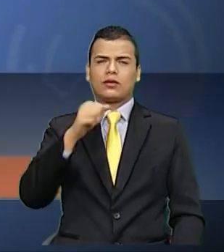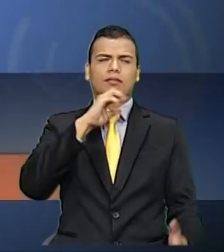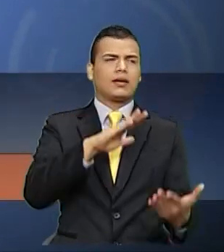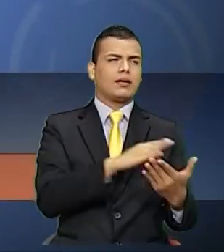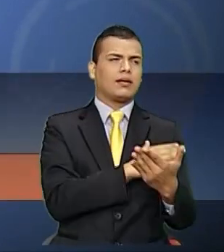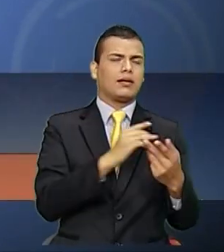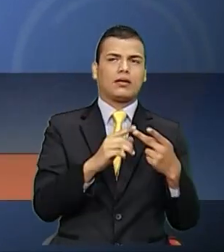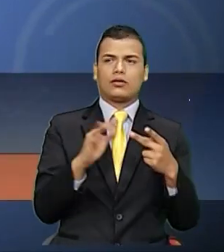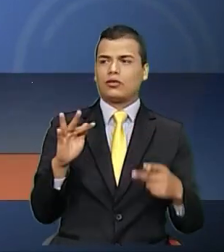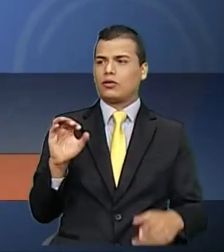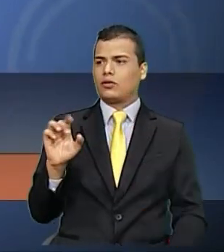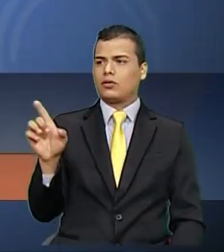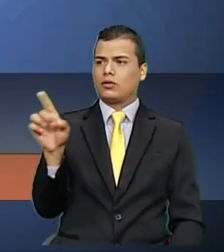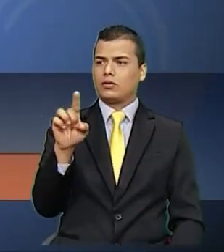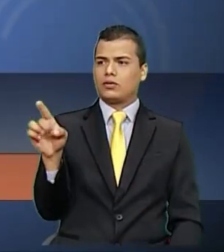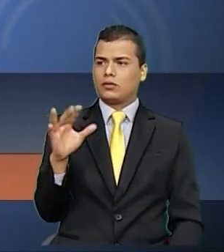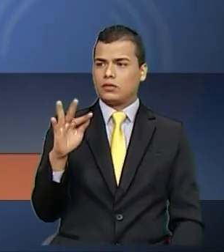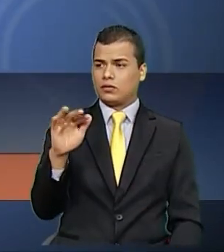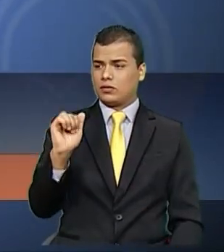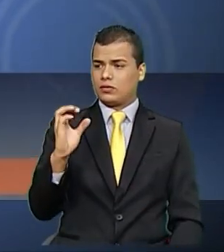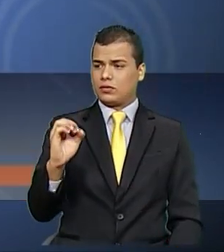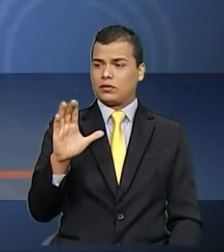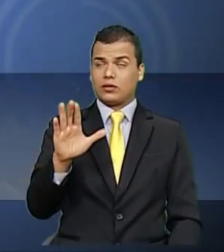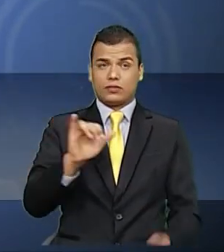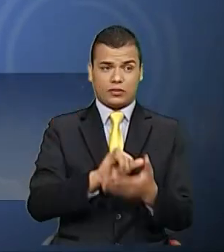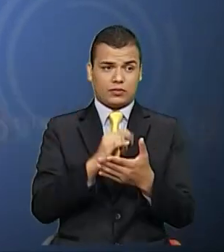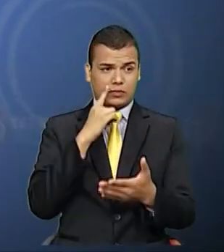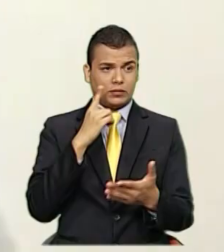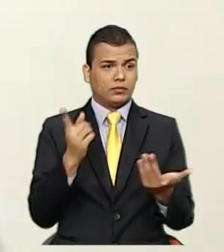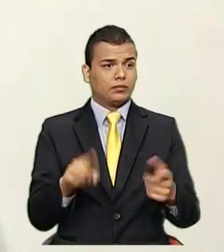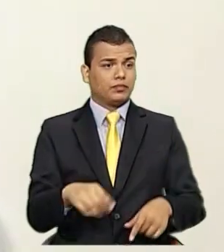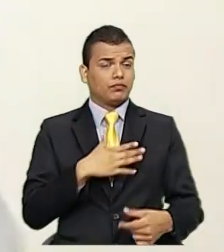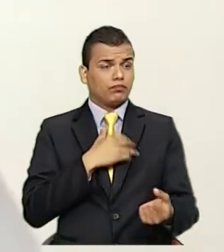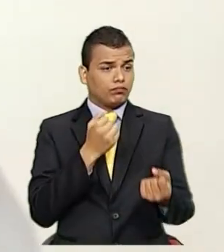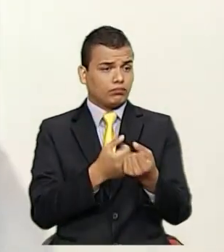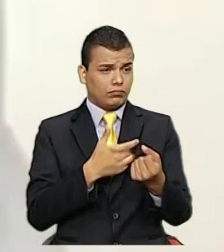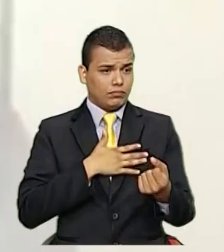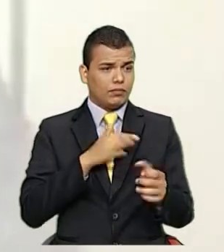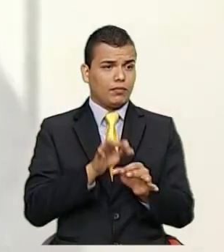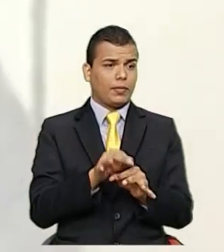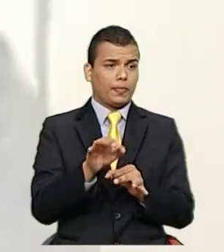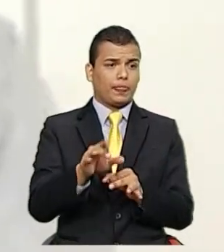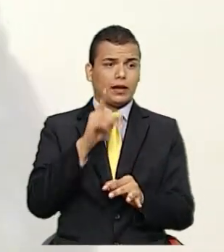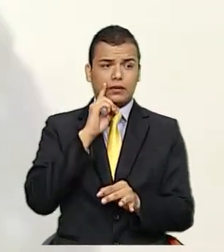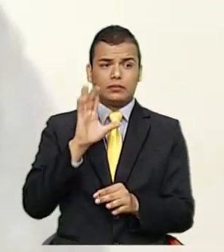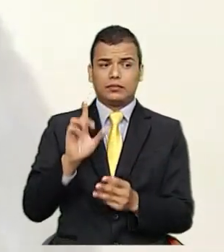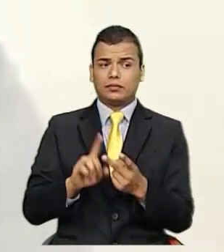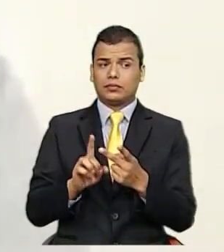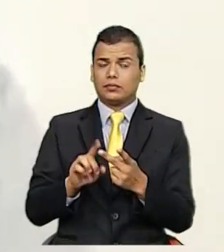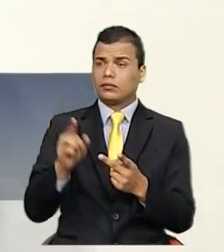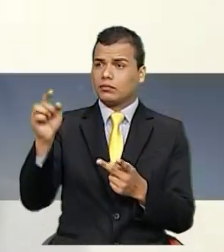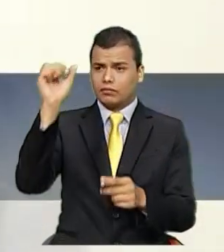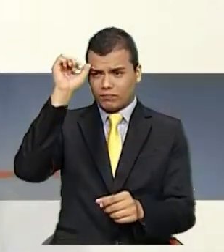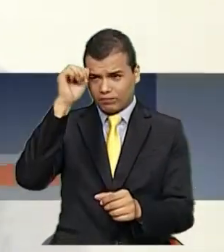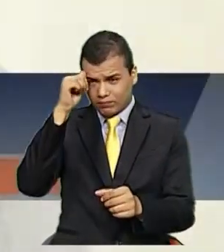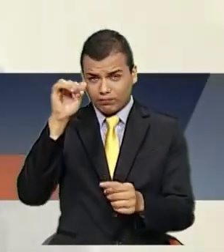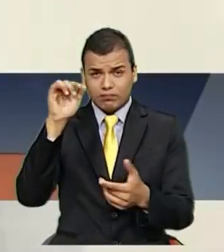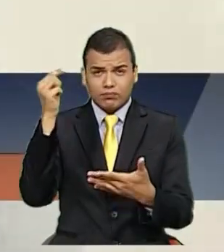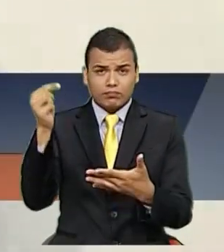nuestro pueblo, que no podemos permitir que se siga dañando nuestro pueblo. Para redundar en las cosas bonitas, en la paz.